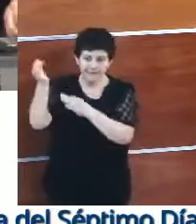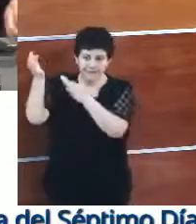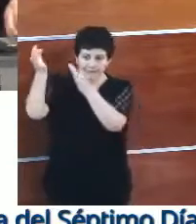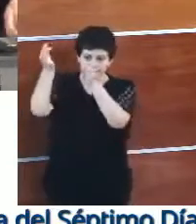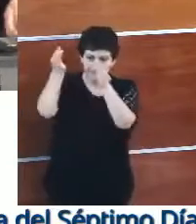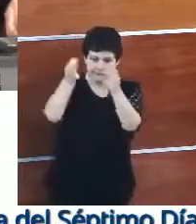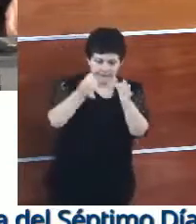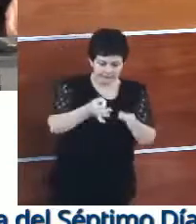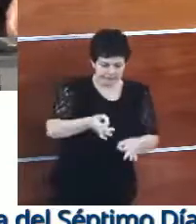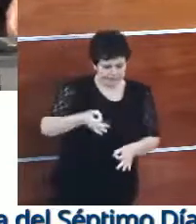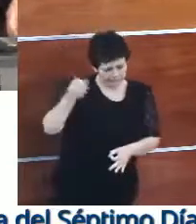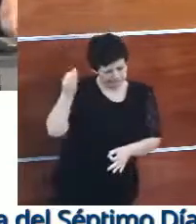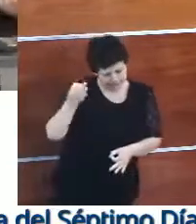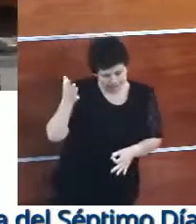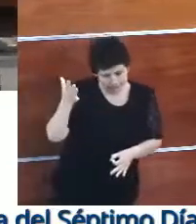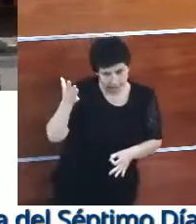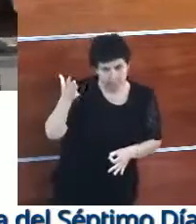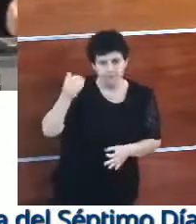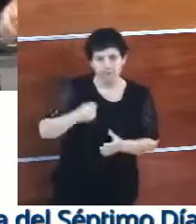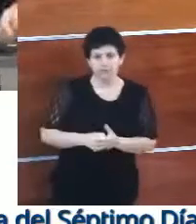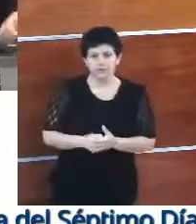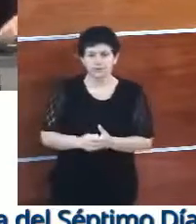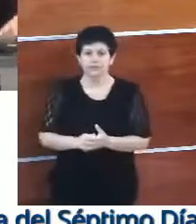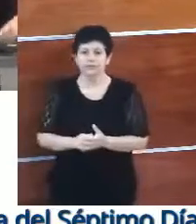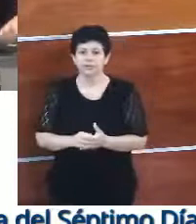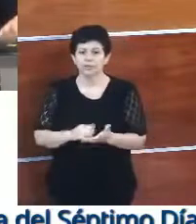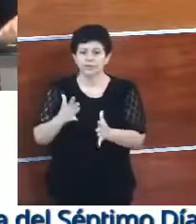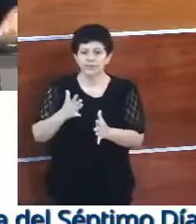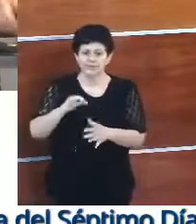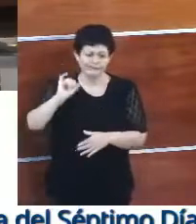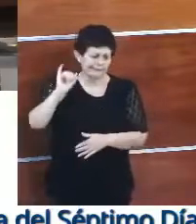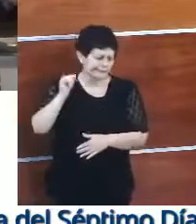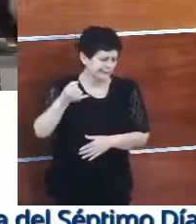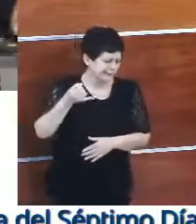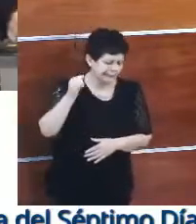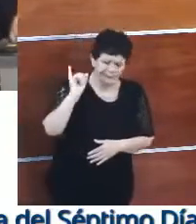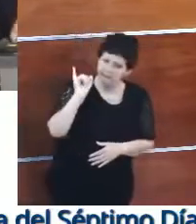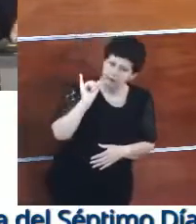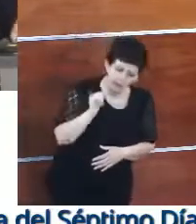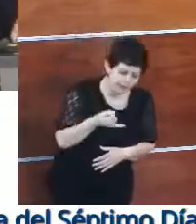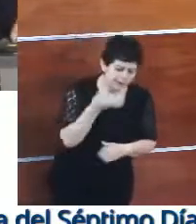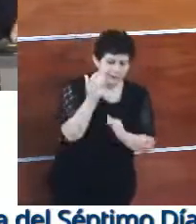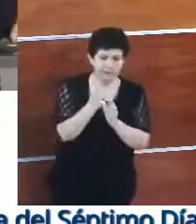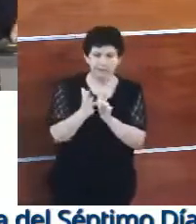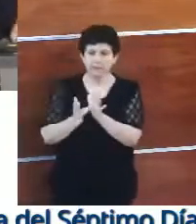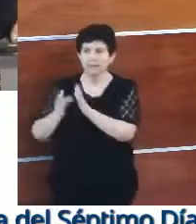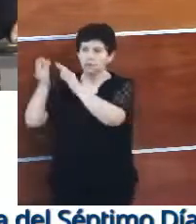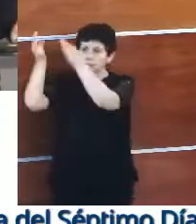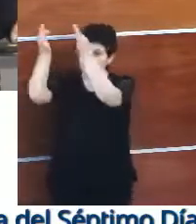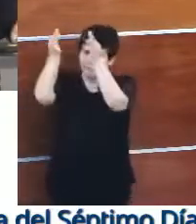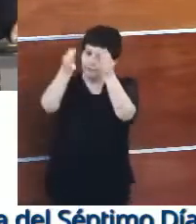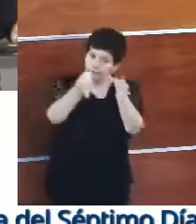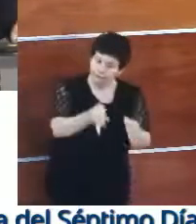particular es súbita su venida, es inminente la venida.